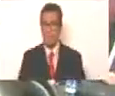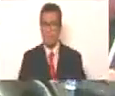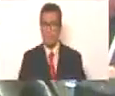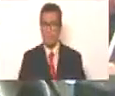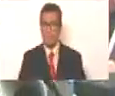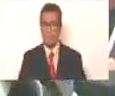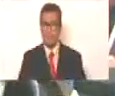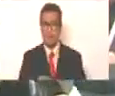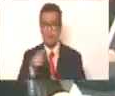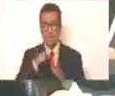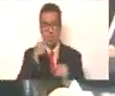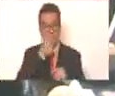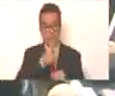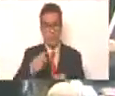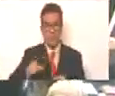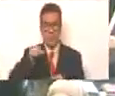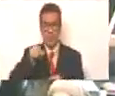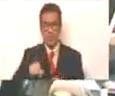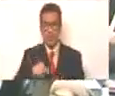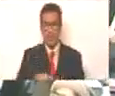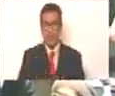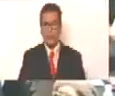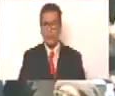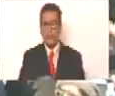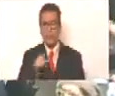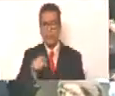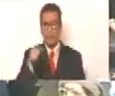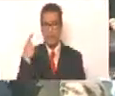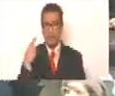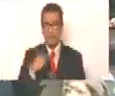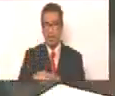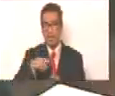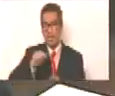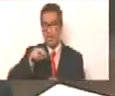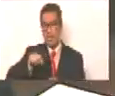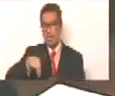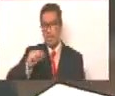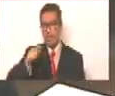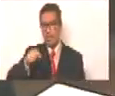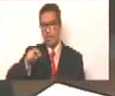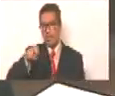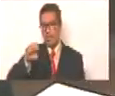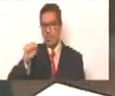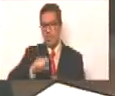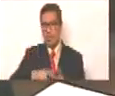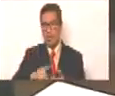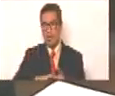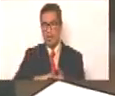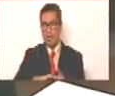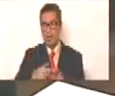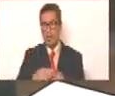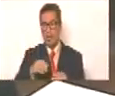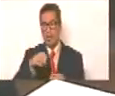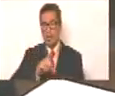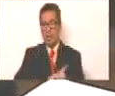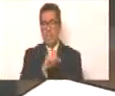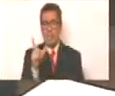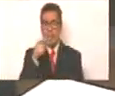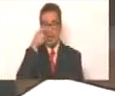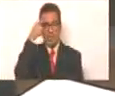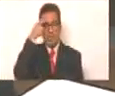pobladores originarios de Ayamanes, Caquetíos, del semiárido de Lara Falcón,